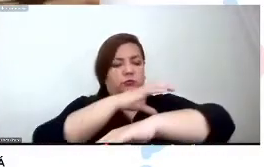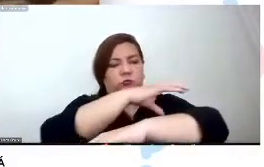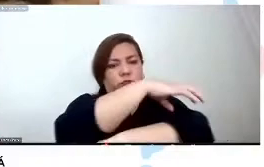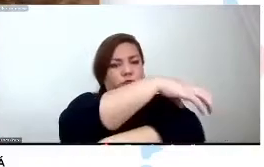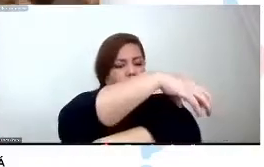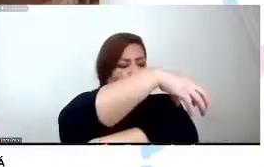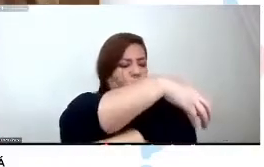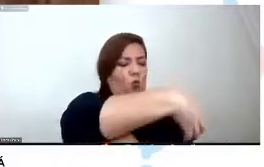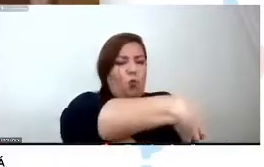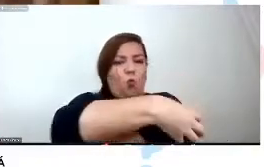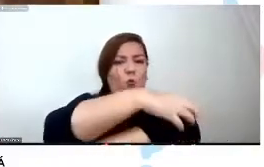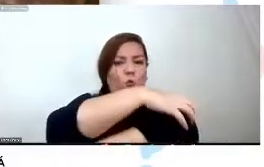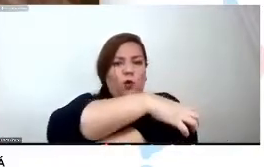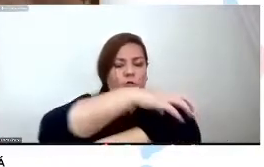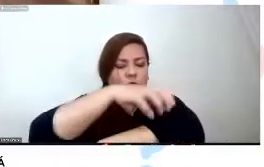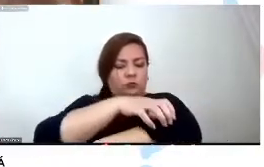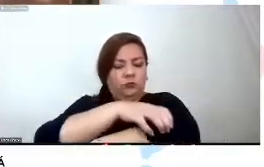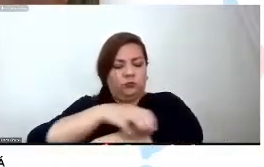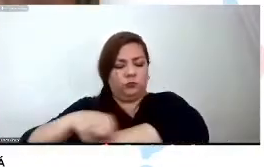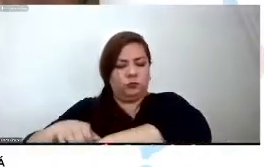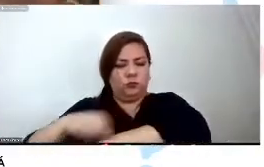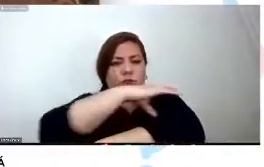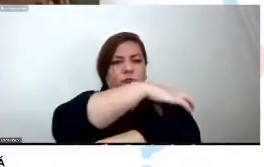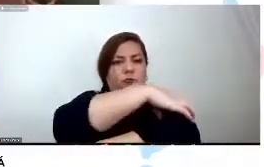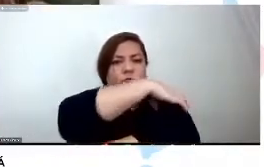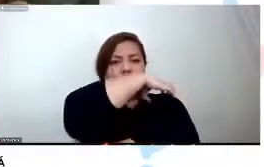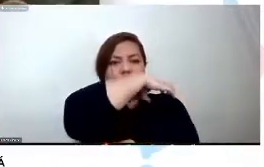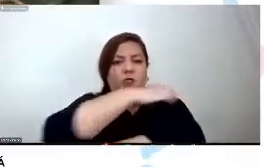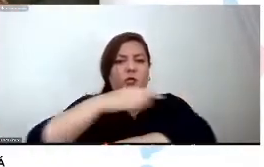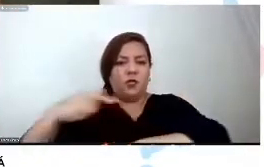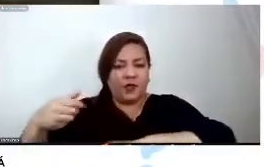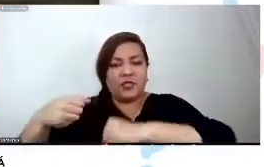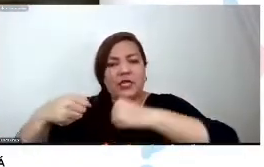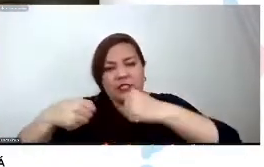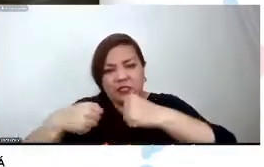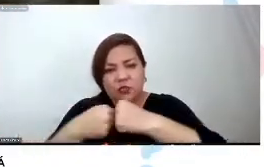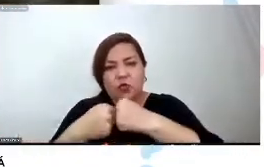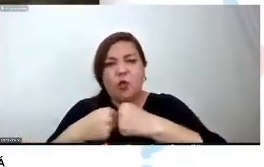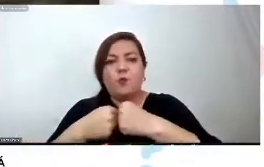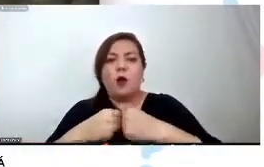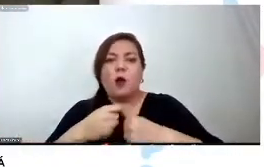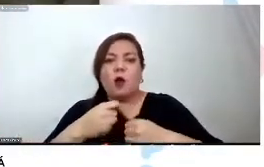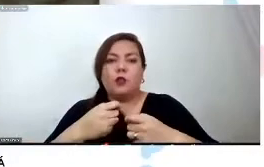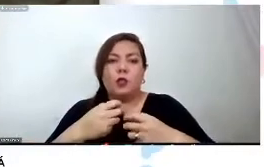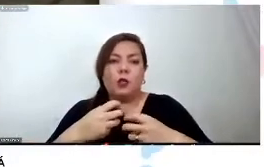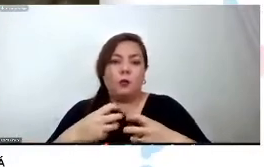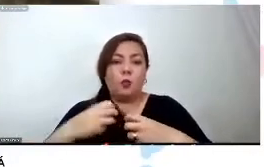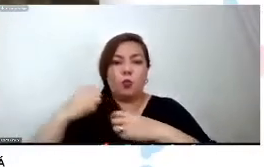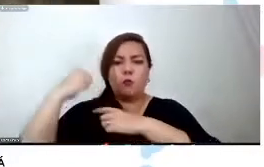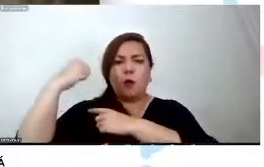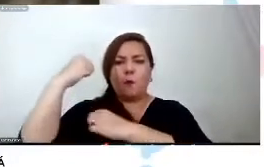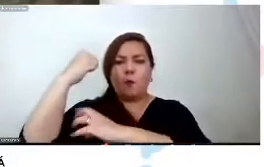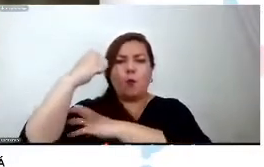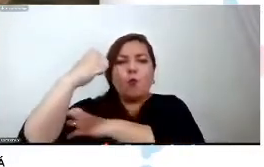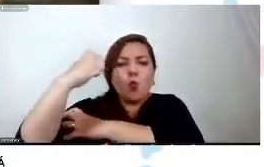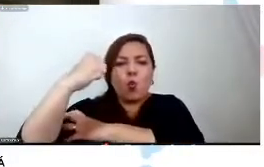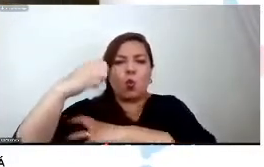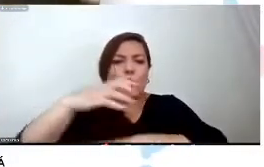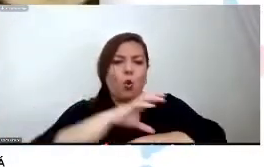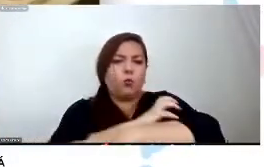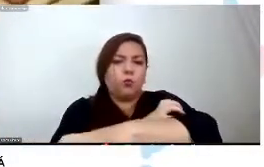ejemplar. Y van a tener inserciones musculares que nos van a hablar un poco de la